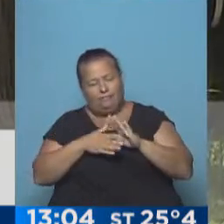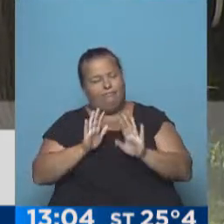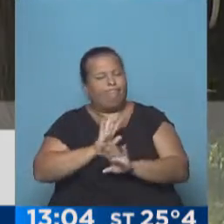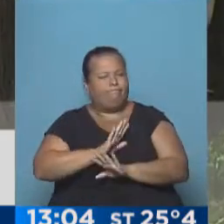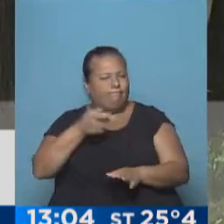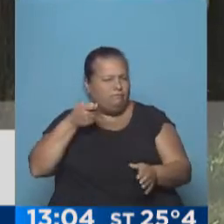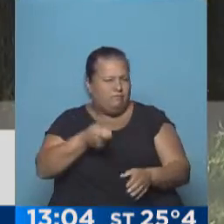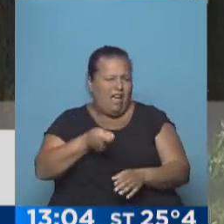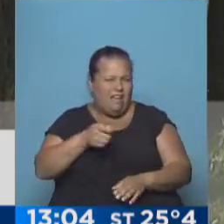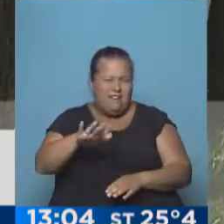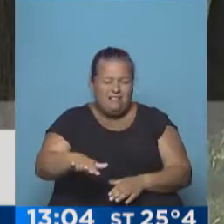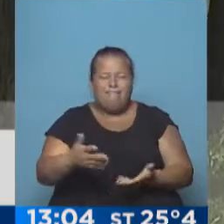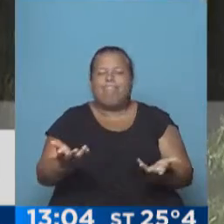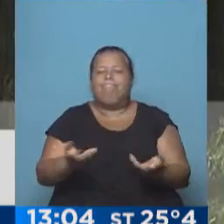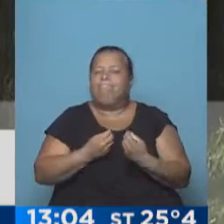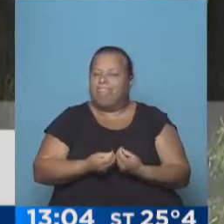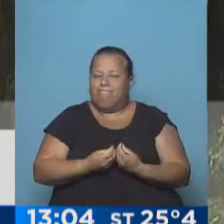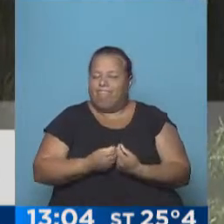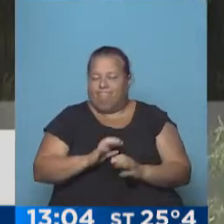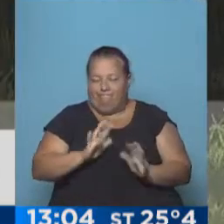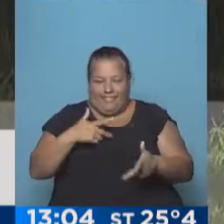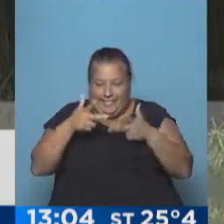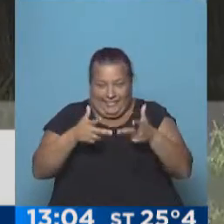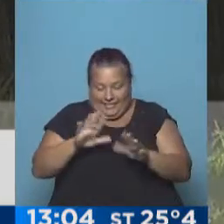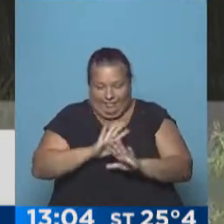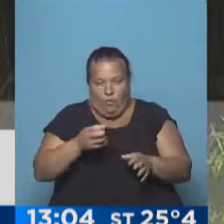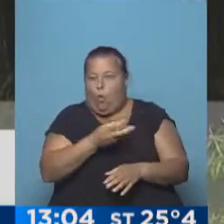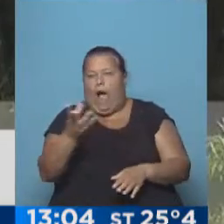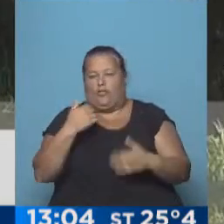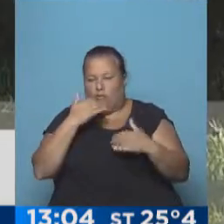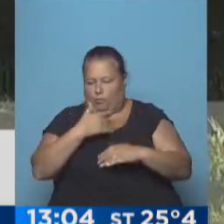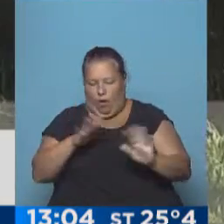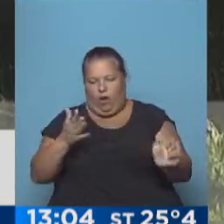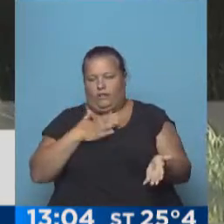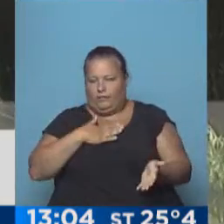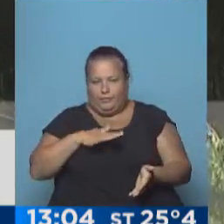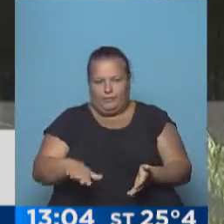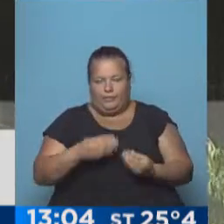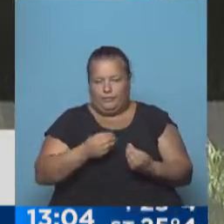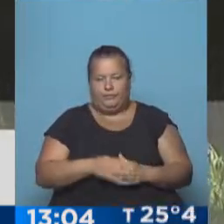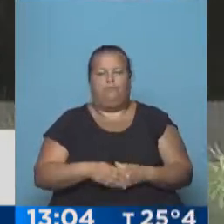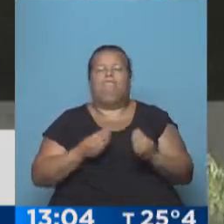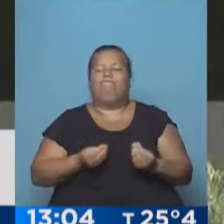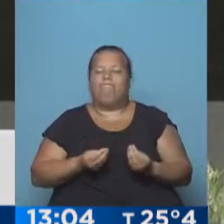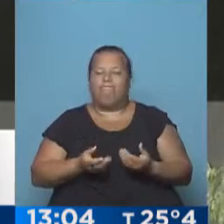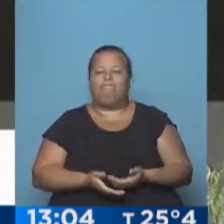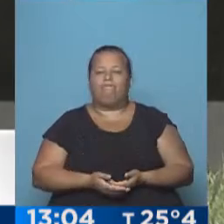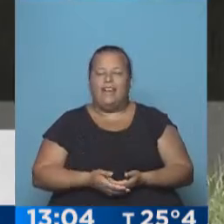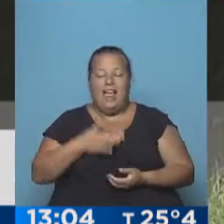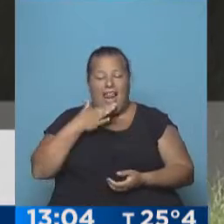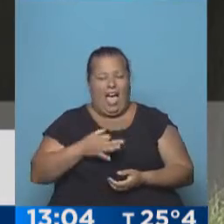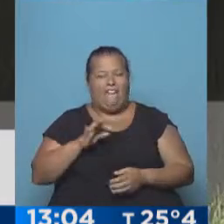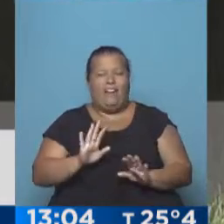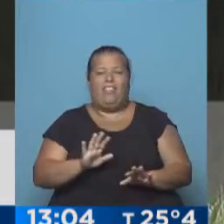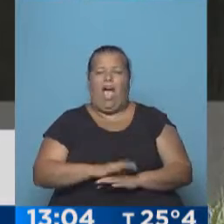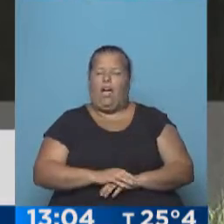apuñalado no no no sirve contar realmente ni cuántas puñaladas le dieron ni cómo aparecieron porque normalmente es